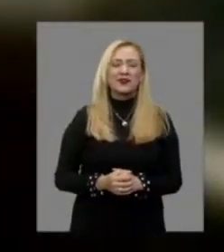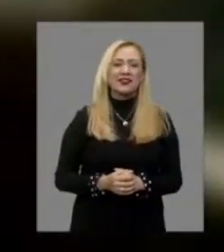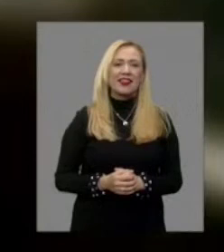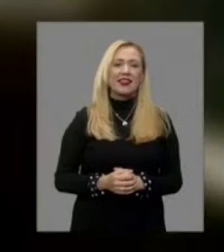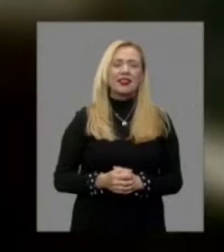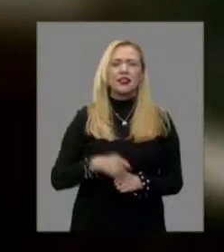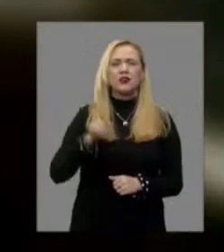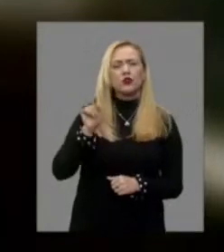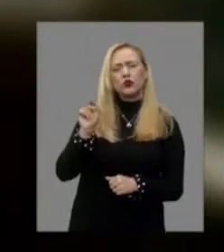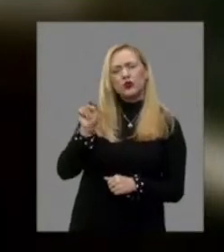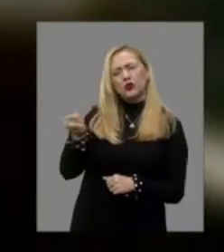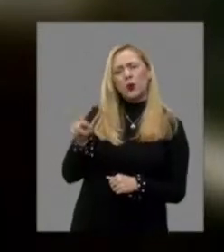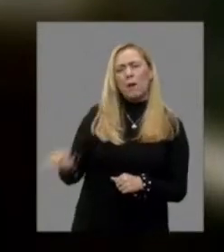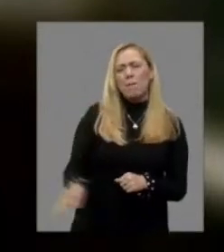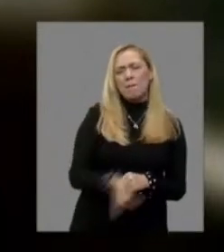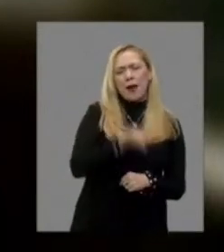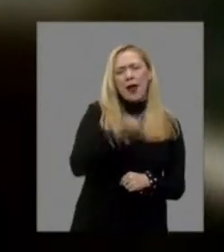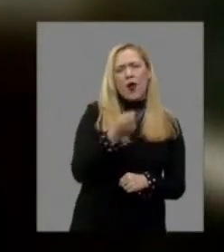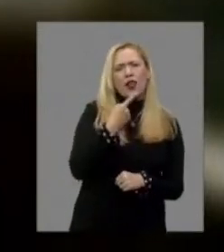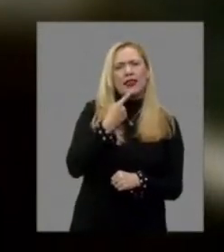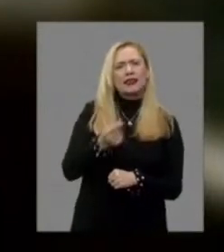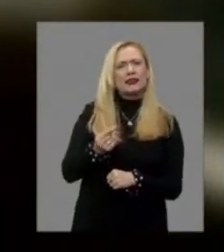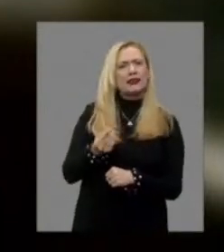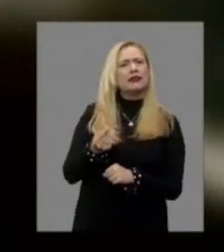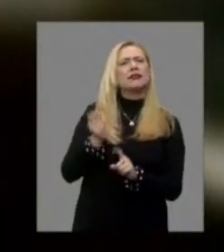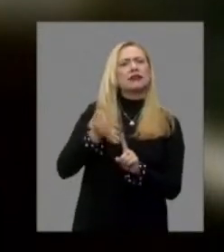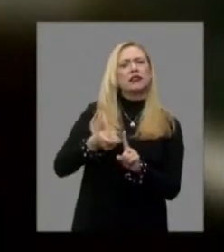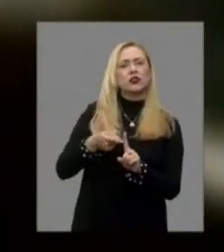En tu pregunta hacías referencia,